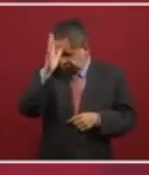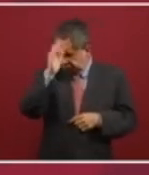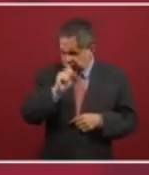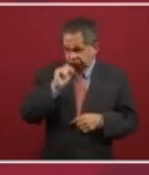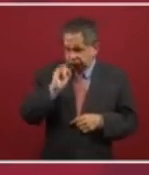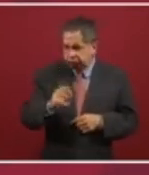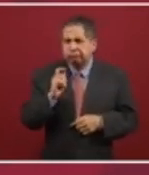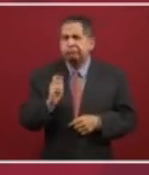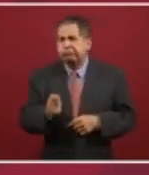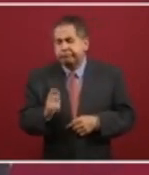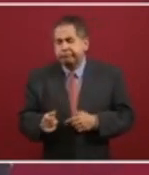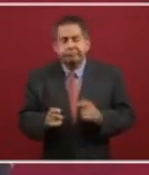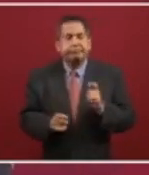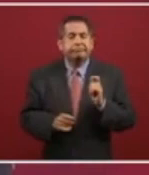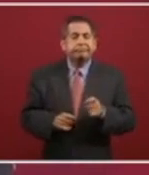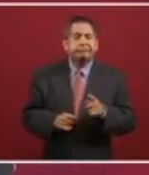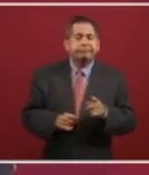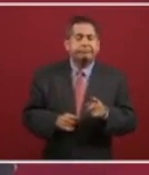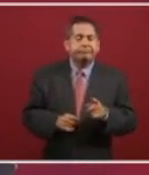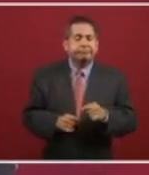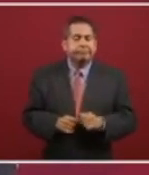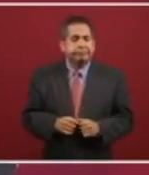no